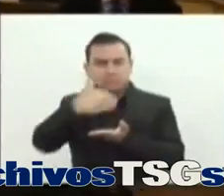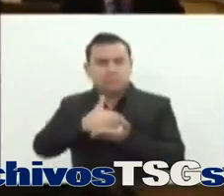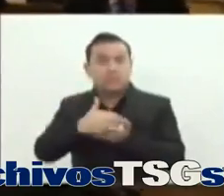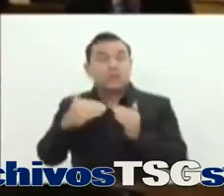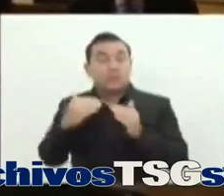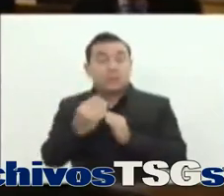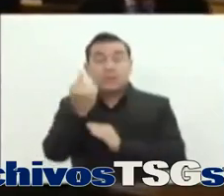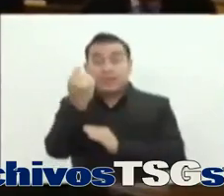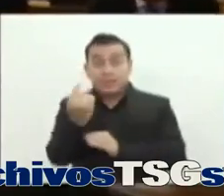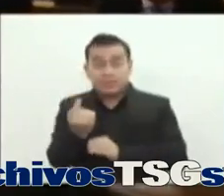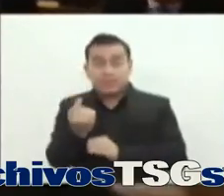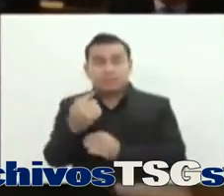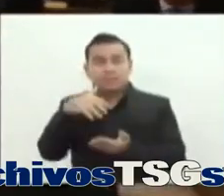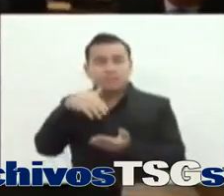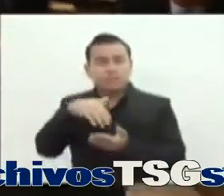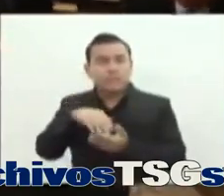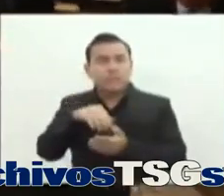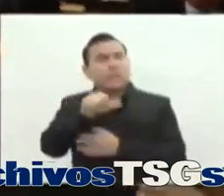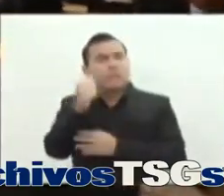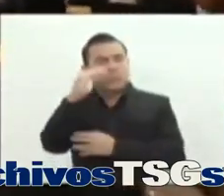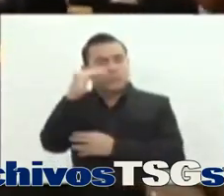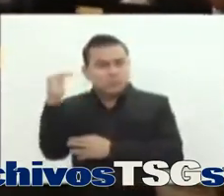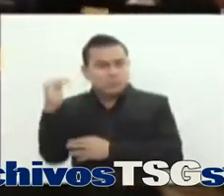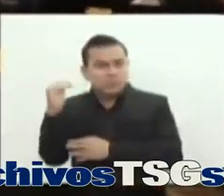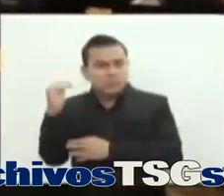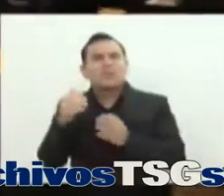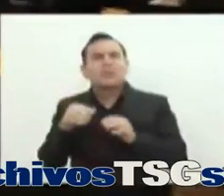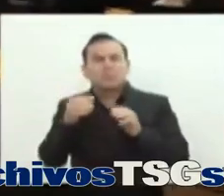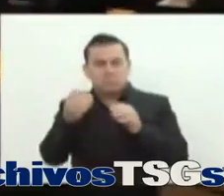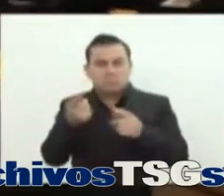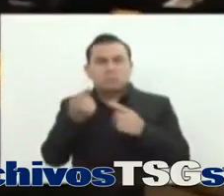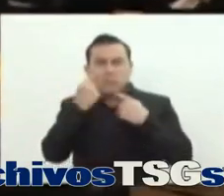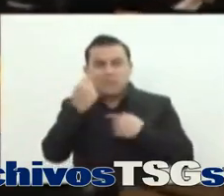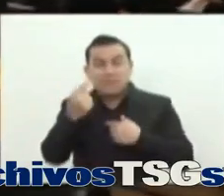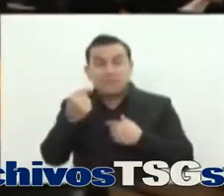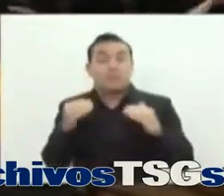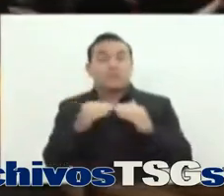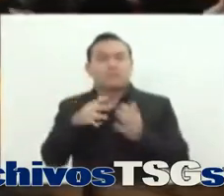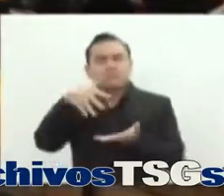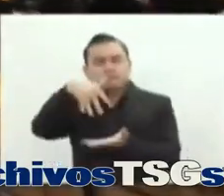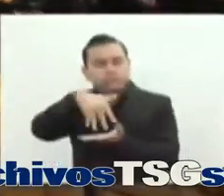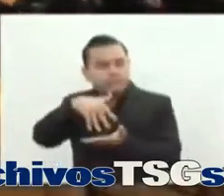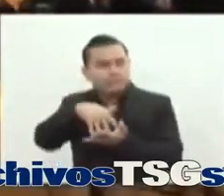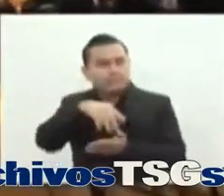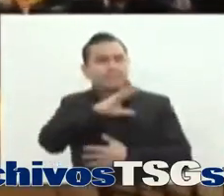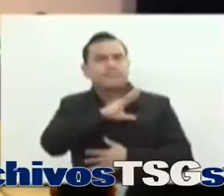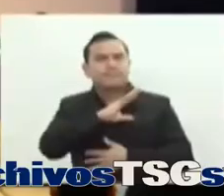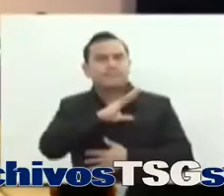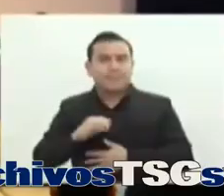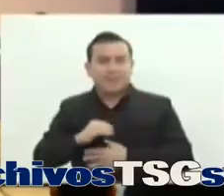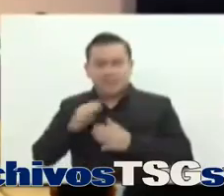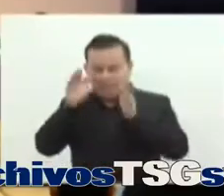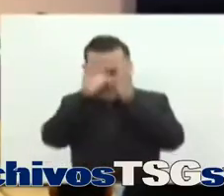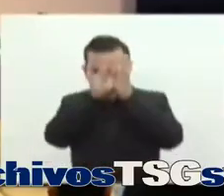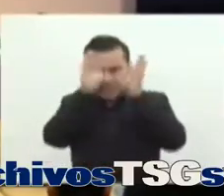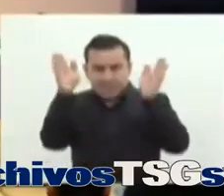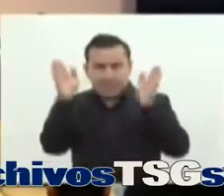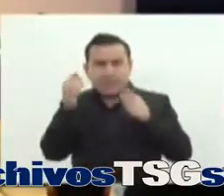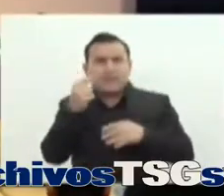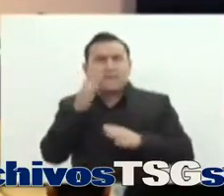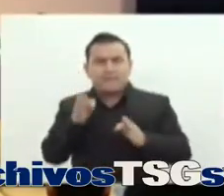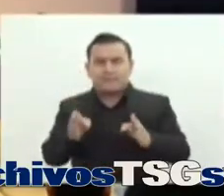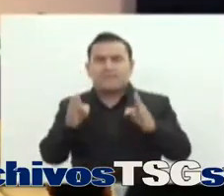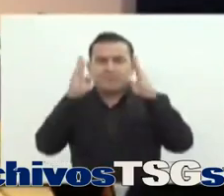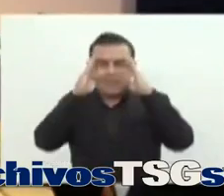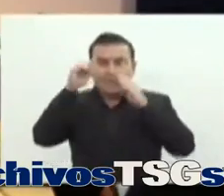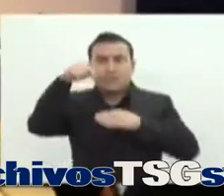los salvadoreños en el exterior que también nos acompañan, al pueblo salvadoreño en general que está pendiente